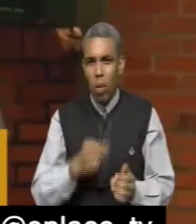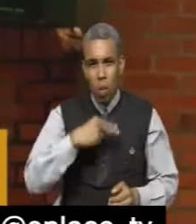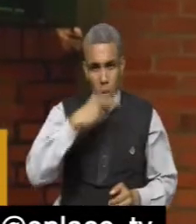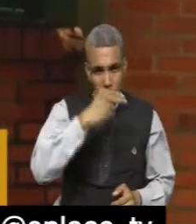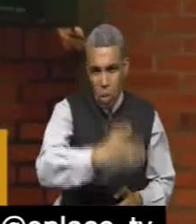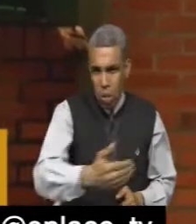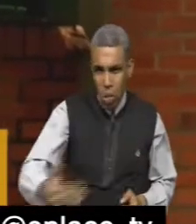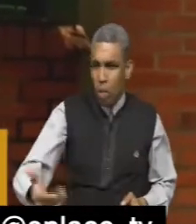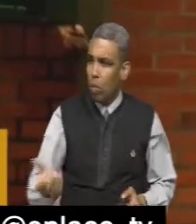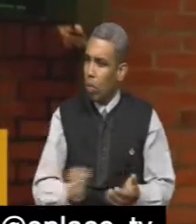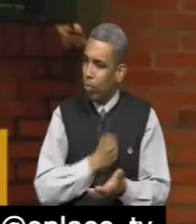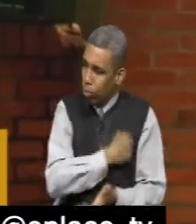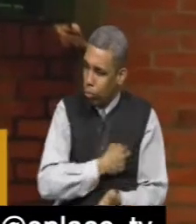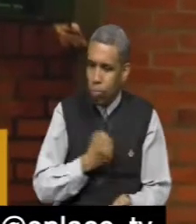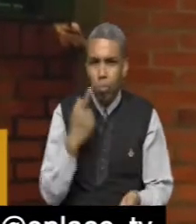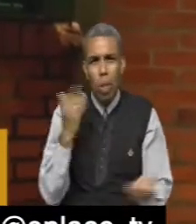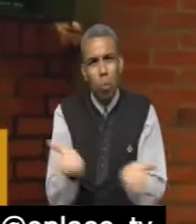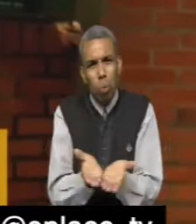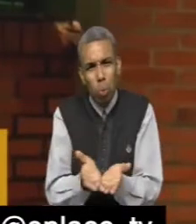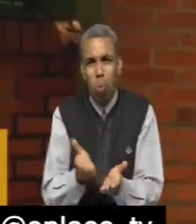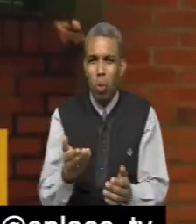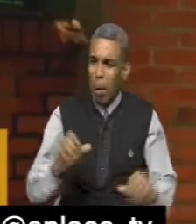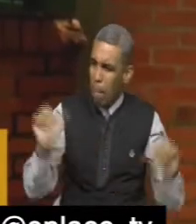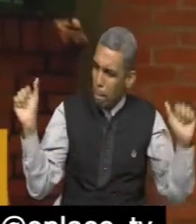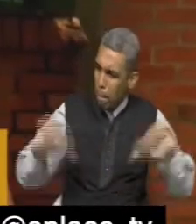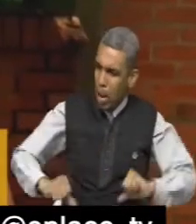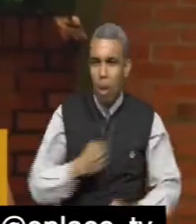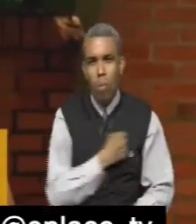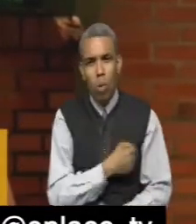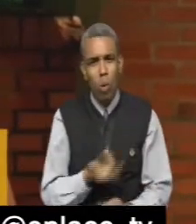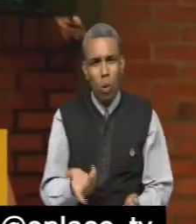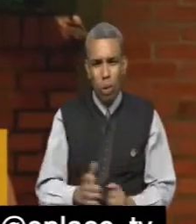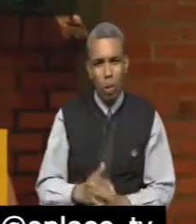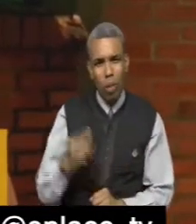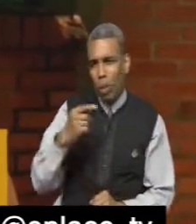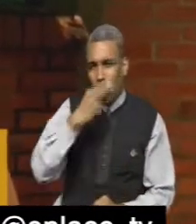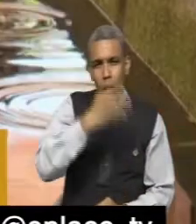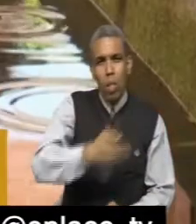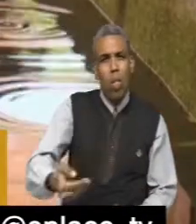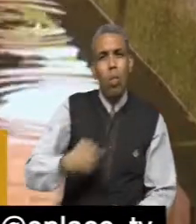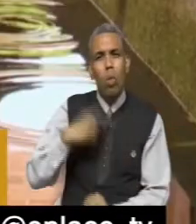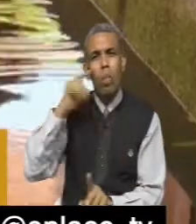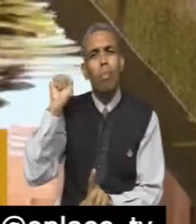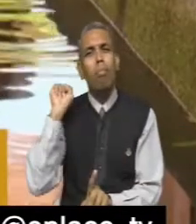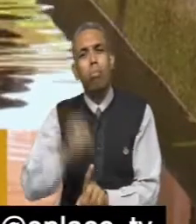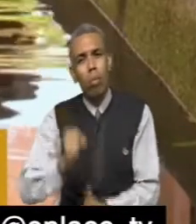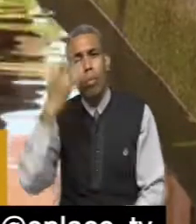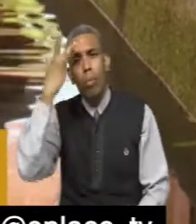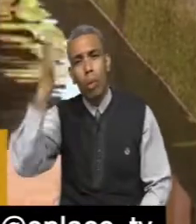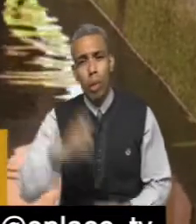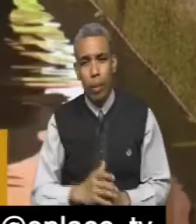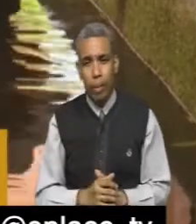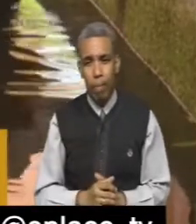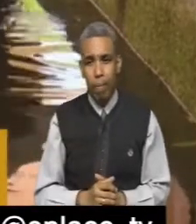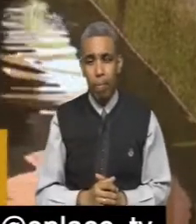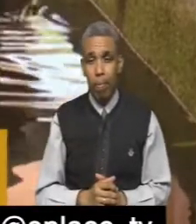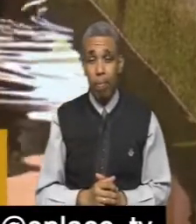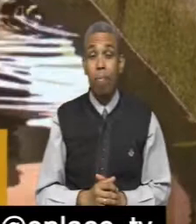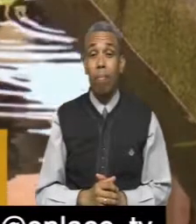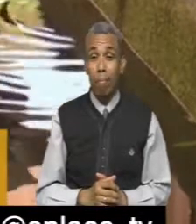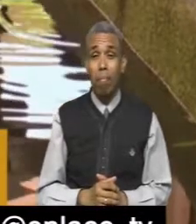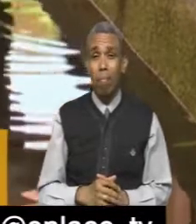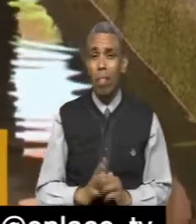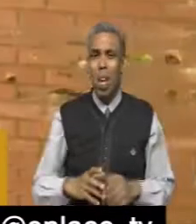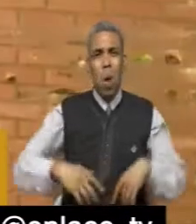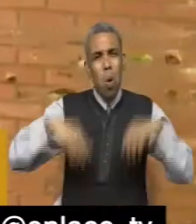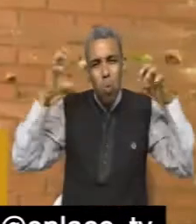niños, donde estudian, y que por favor, ¿por qué lo tenemos que tener tan abandonado? Según padres de familia, la situación se viene registrando cada vez